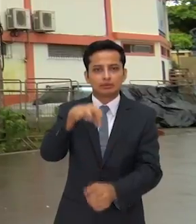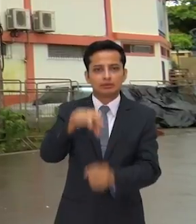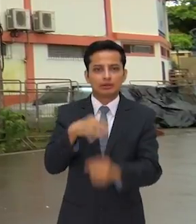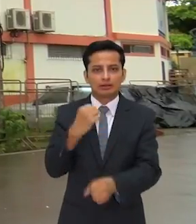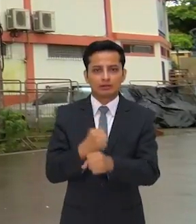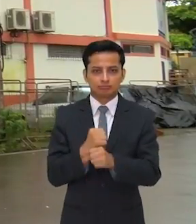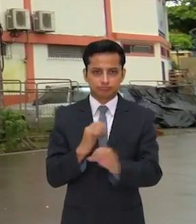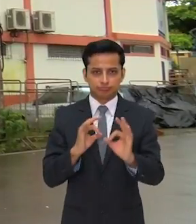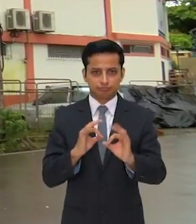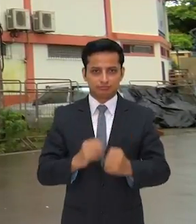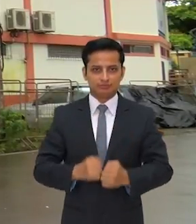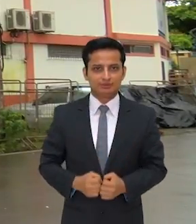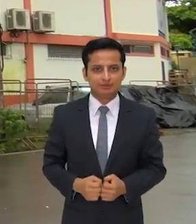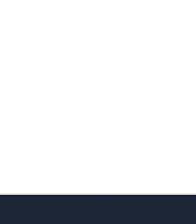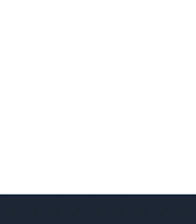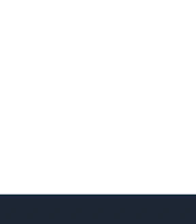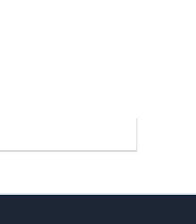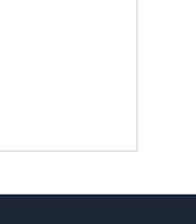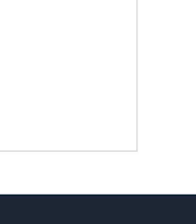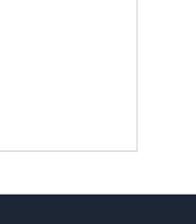Junta Provincial Electoral.